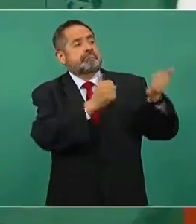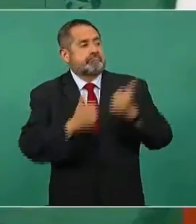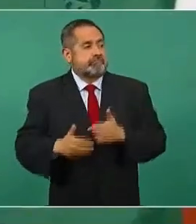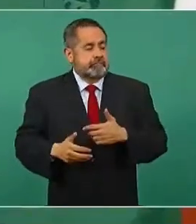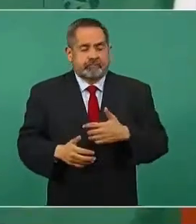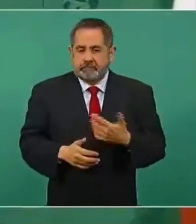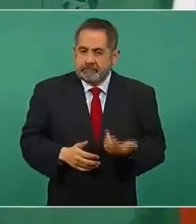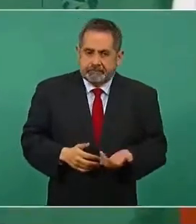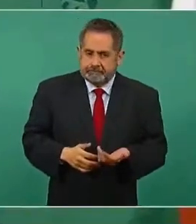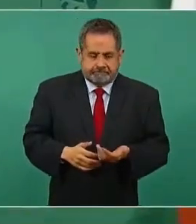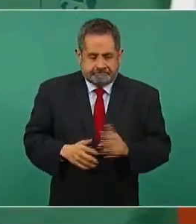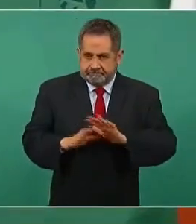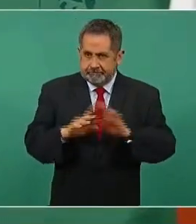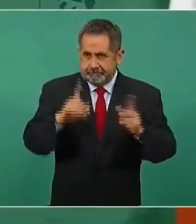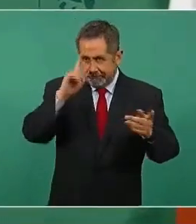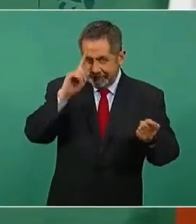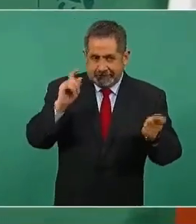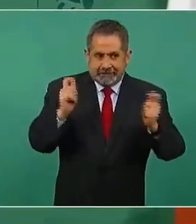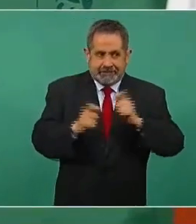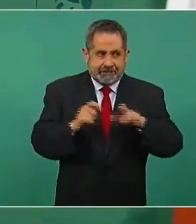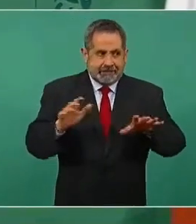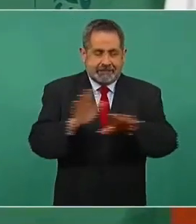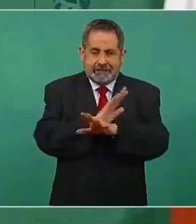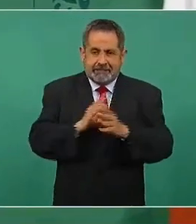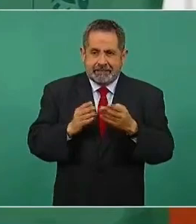girar de nuevo, ¿sí?,